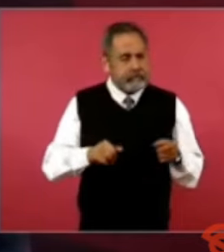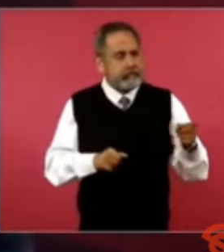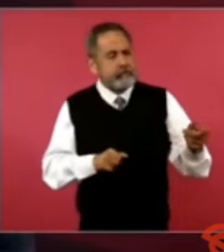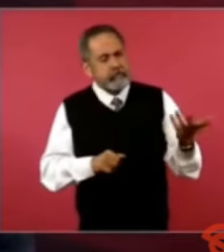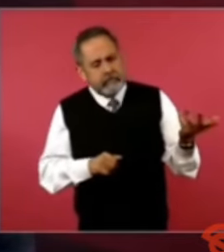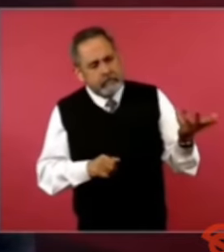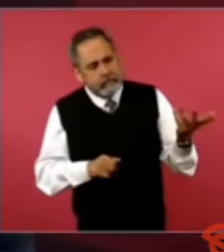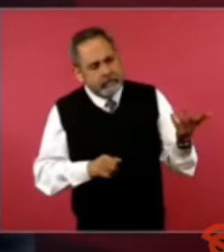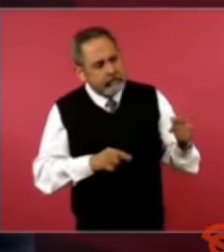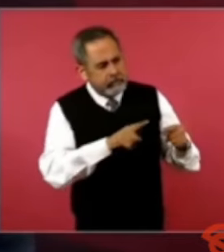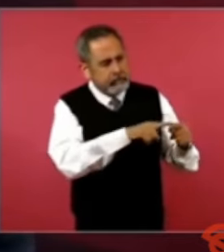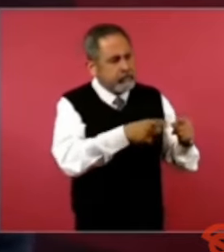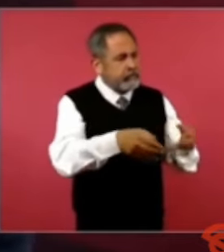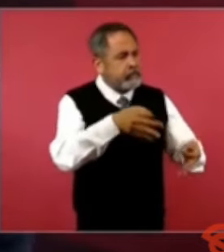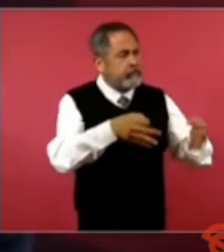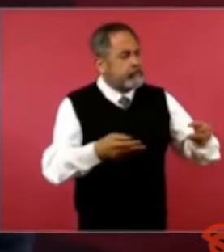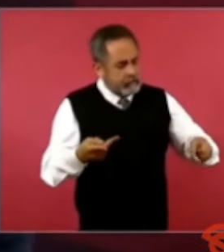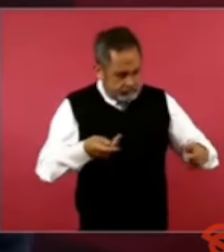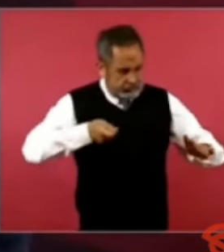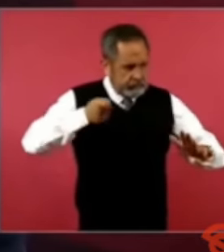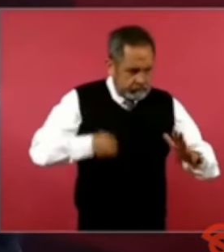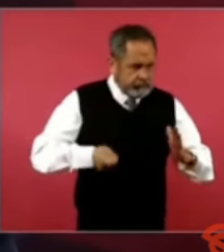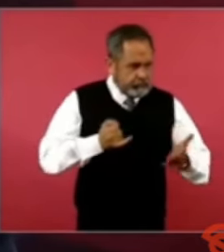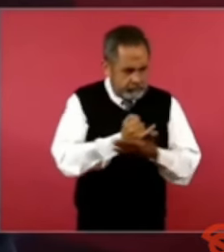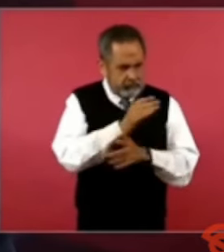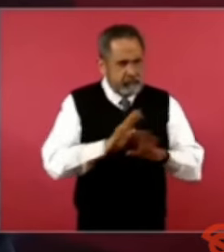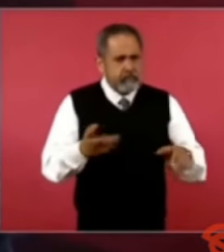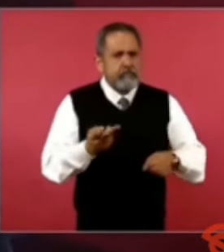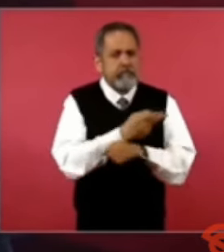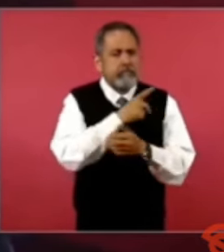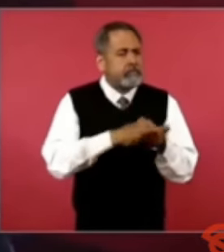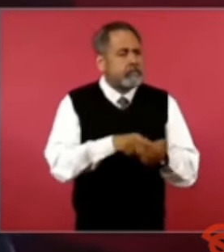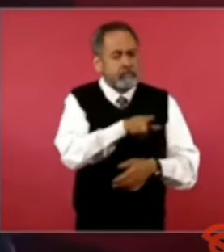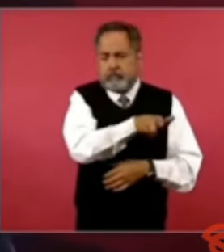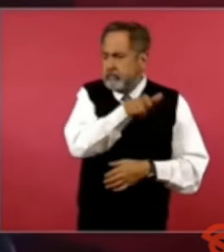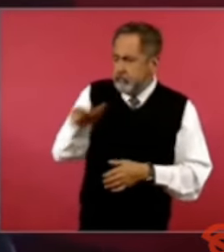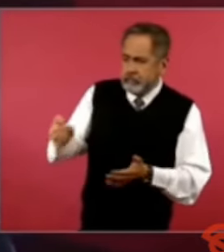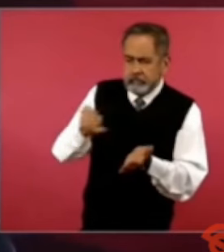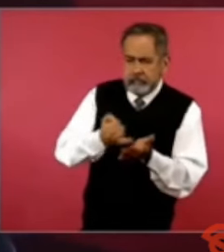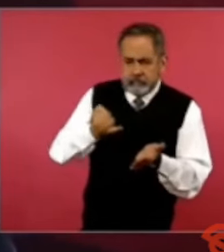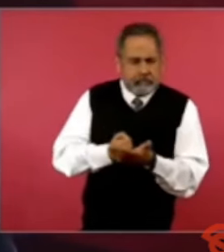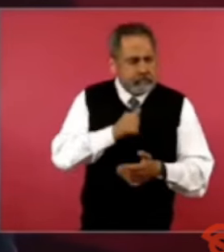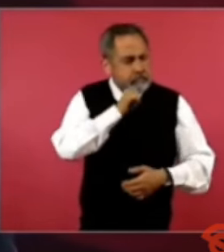Por qué no resuelven lo de el pago de